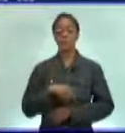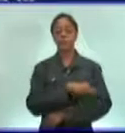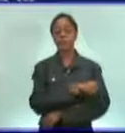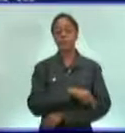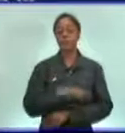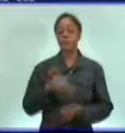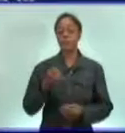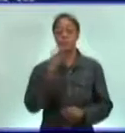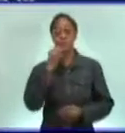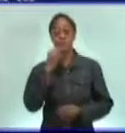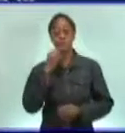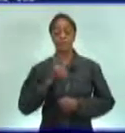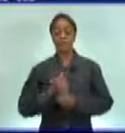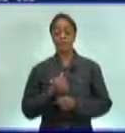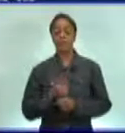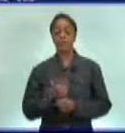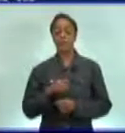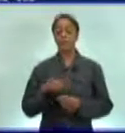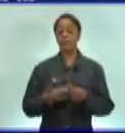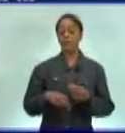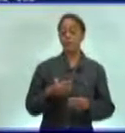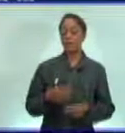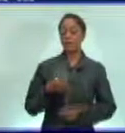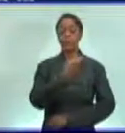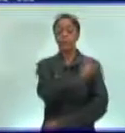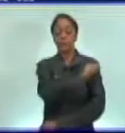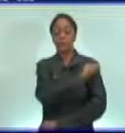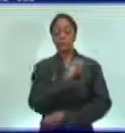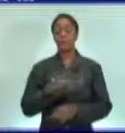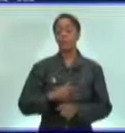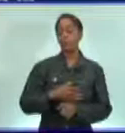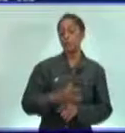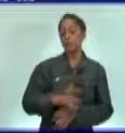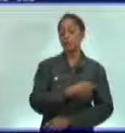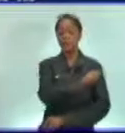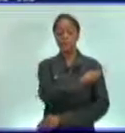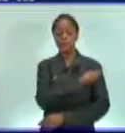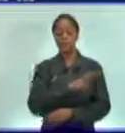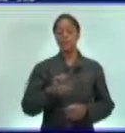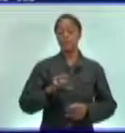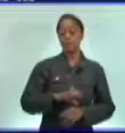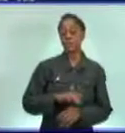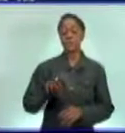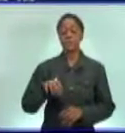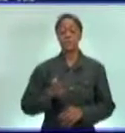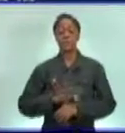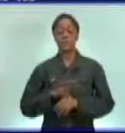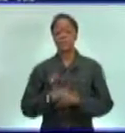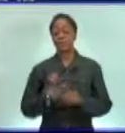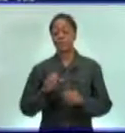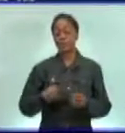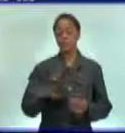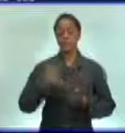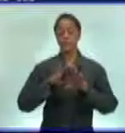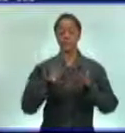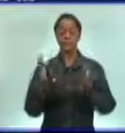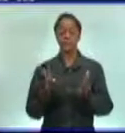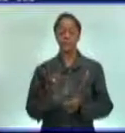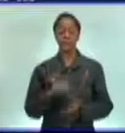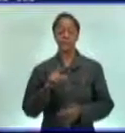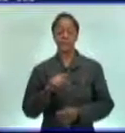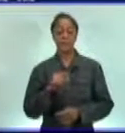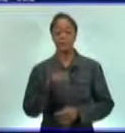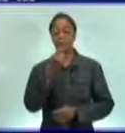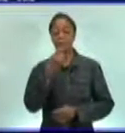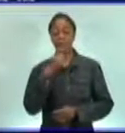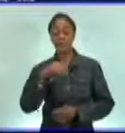que se ha podido trabajar en la elaboración de una vacuna o varias vacunas para combatir a esta terrible pandemia que azota al mundo. Es la